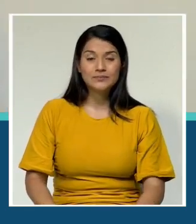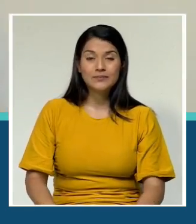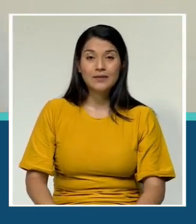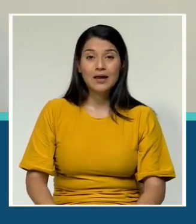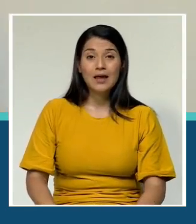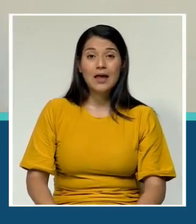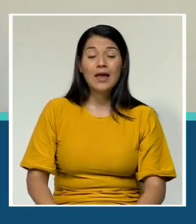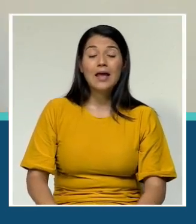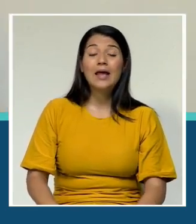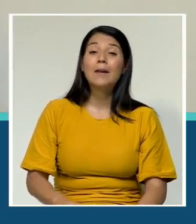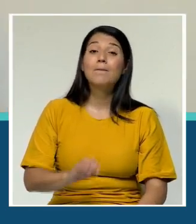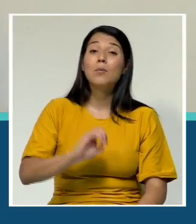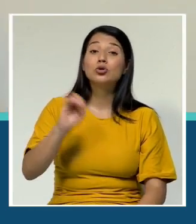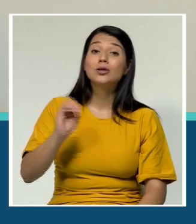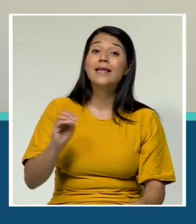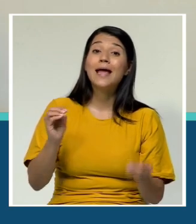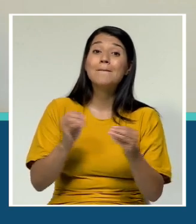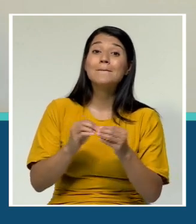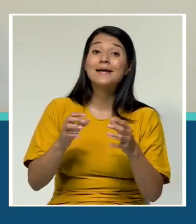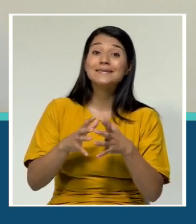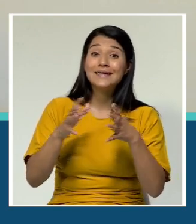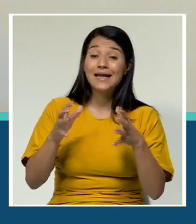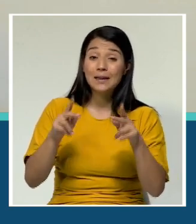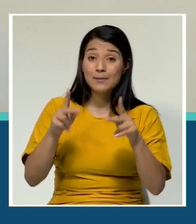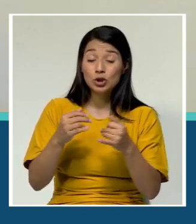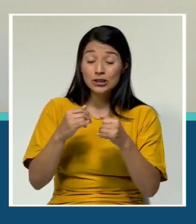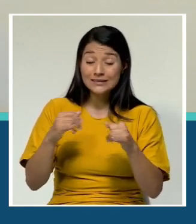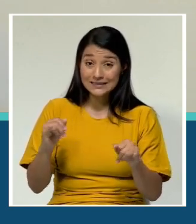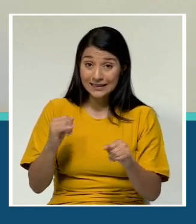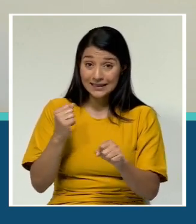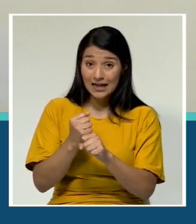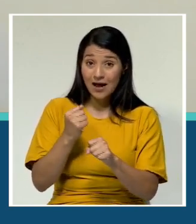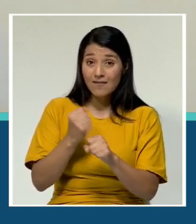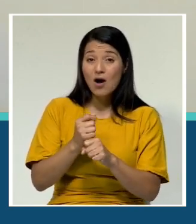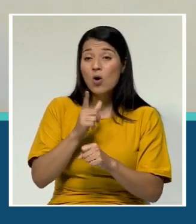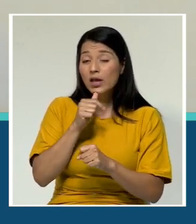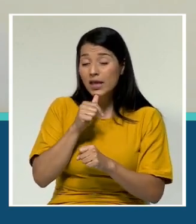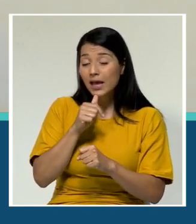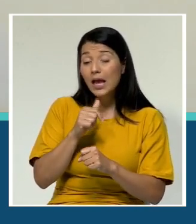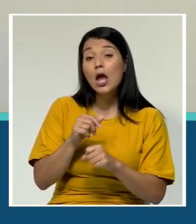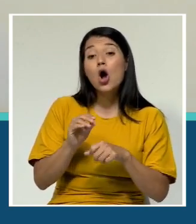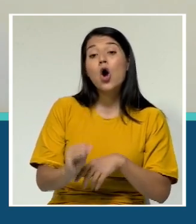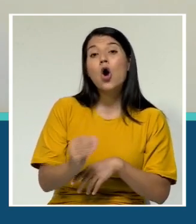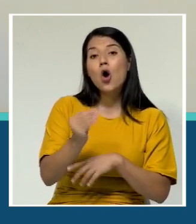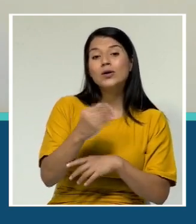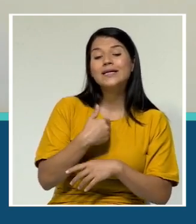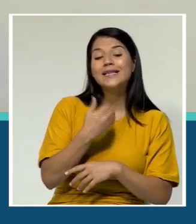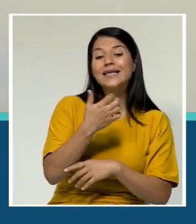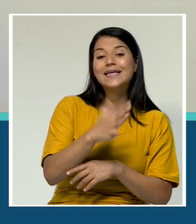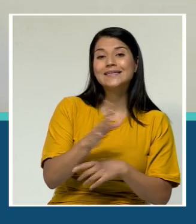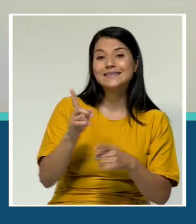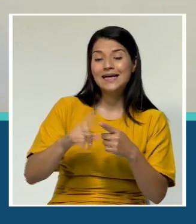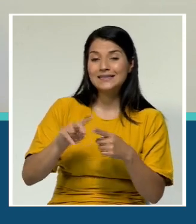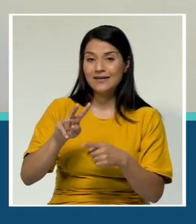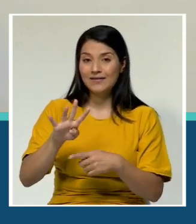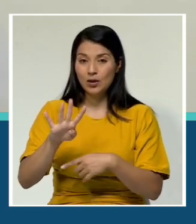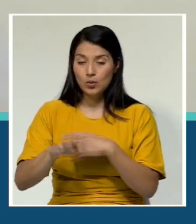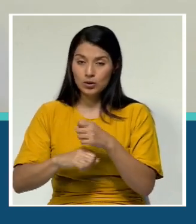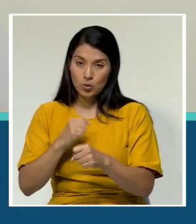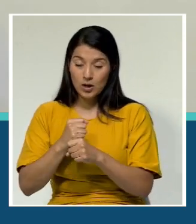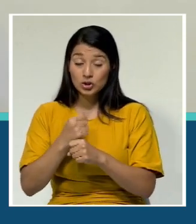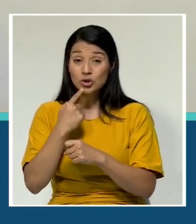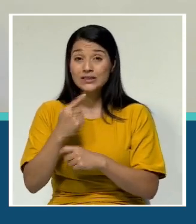43%, lo que significa 905,000 personas. La mayor tasa de desempleo por grupos de edad corresponde